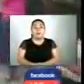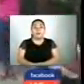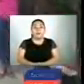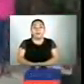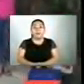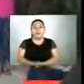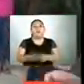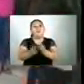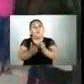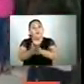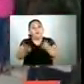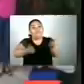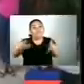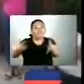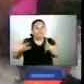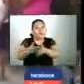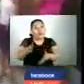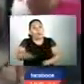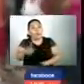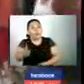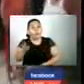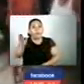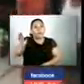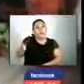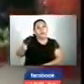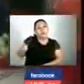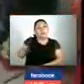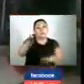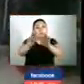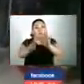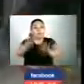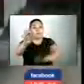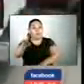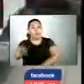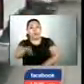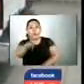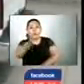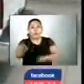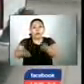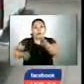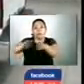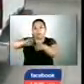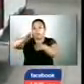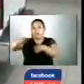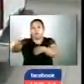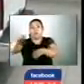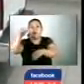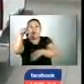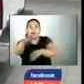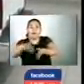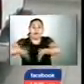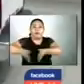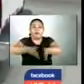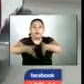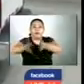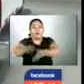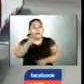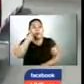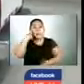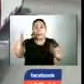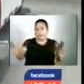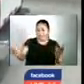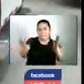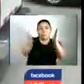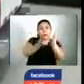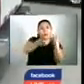Otro percance vial ocurrió entre un autobús de la Ruta 79 y un pick-up sobre la carretera Panamericana a la altura de un